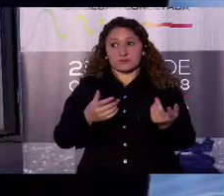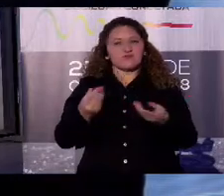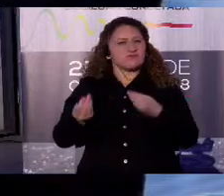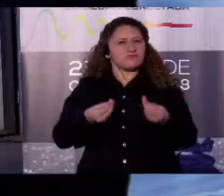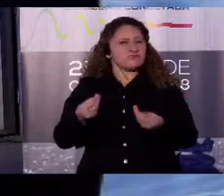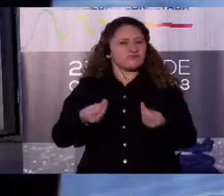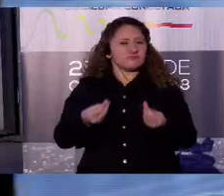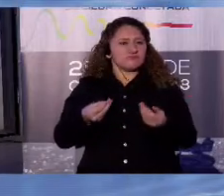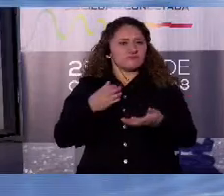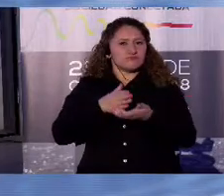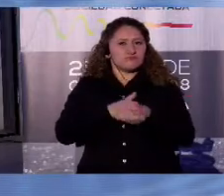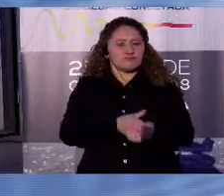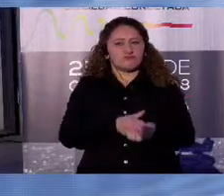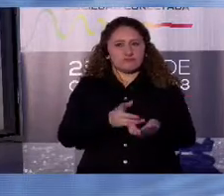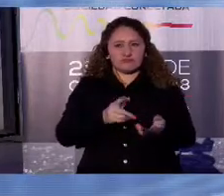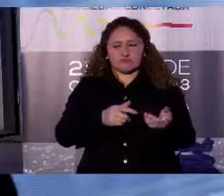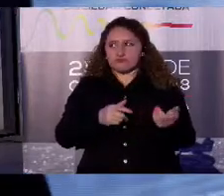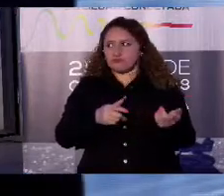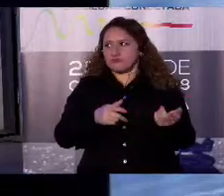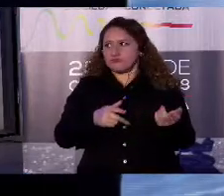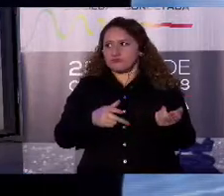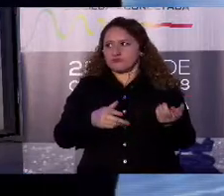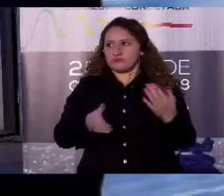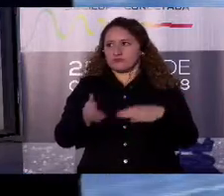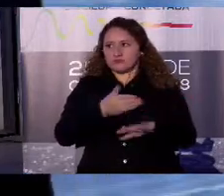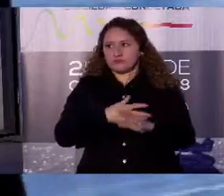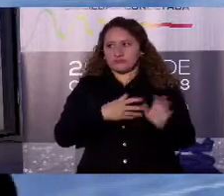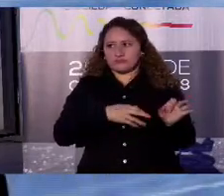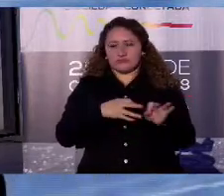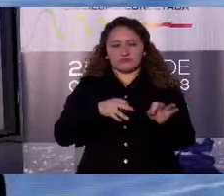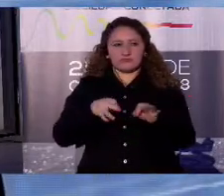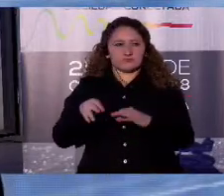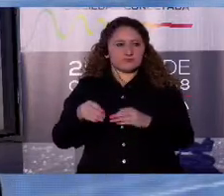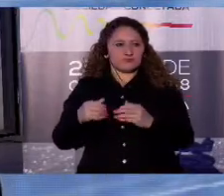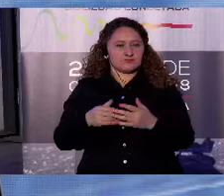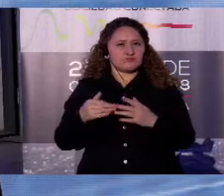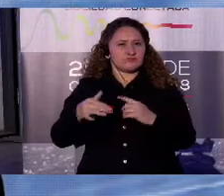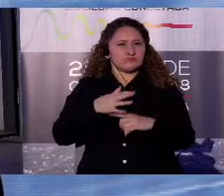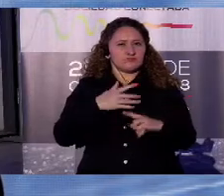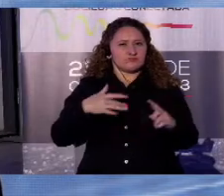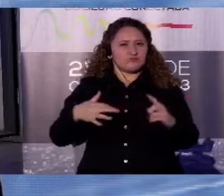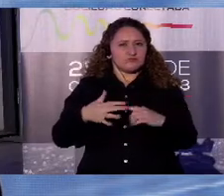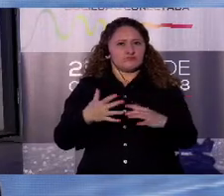por metodología, lo voy a explicar antes de empezar y dar el contexto.